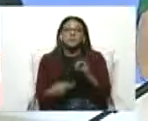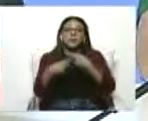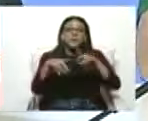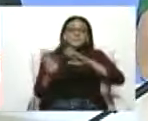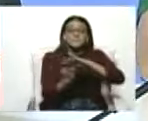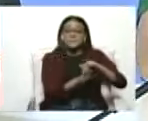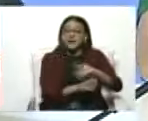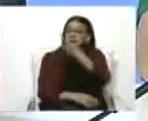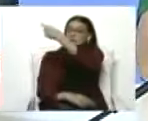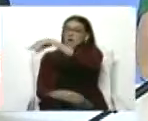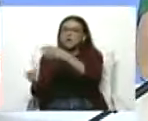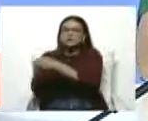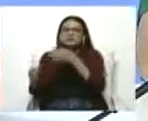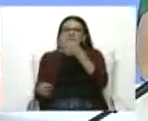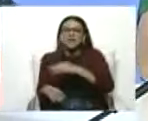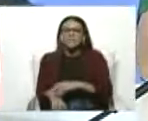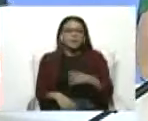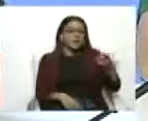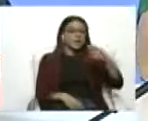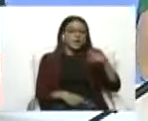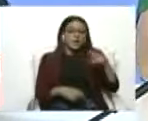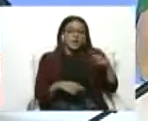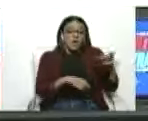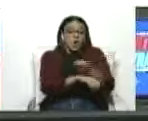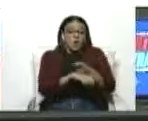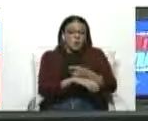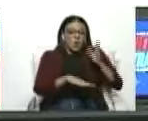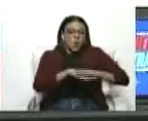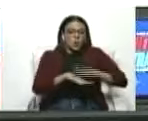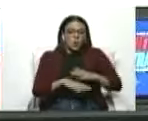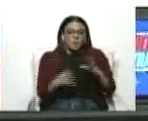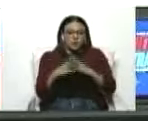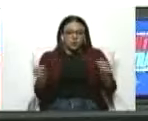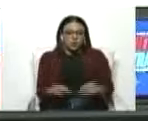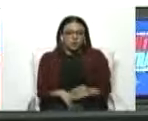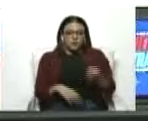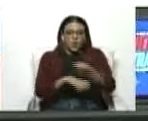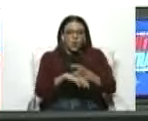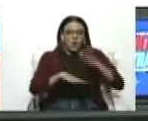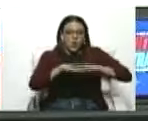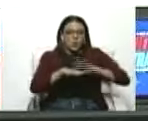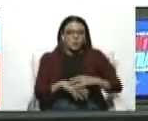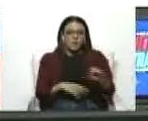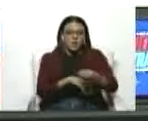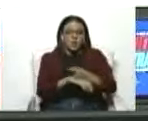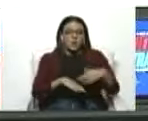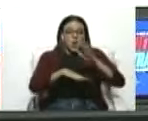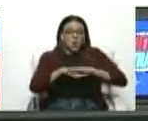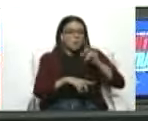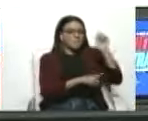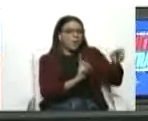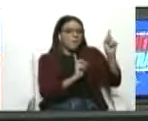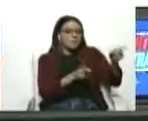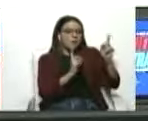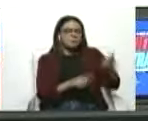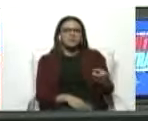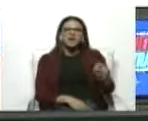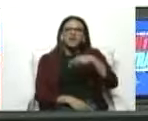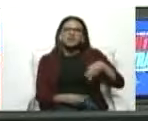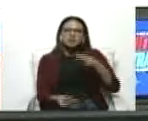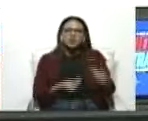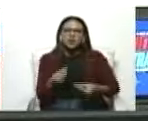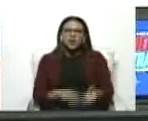peleas, ¿vale? Ellos viven peleando entre ellos, nos van a echar la culpa a nosotros. Nosotros andamos felices en la calle. Usted ve una marcha de